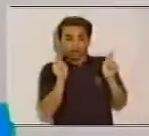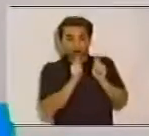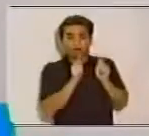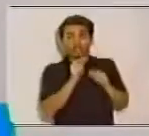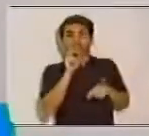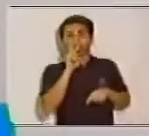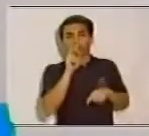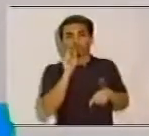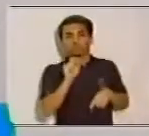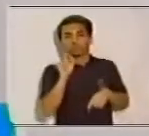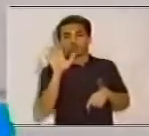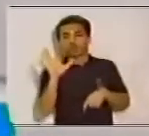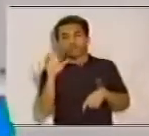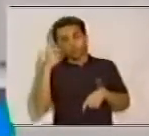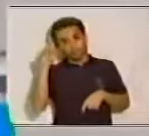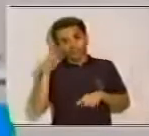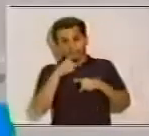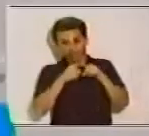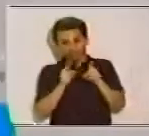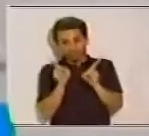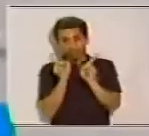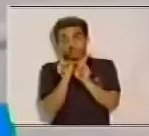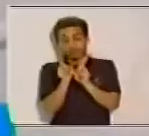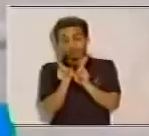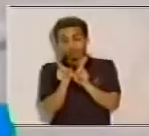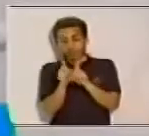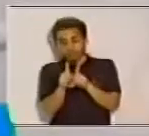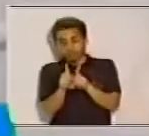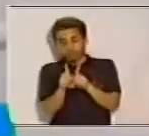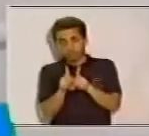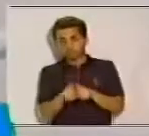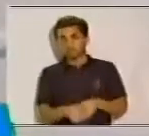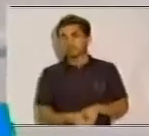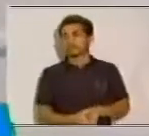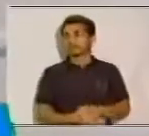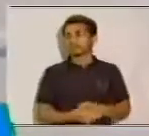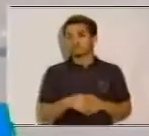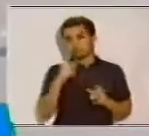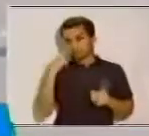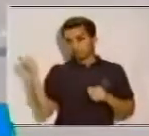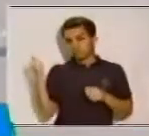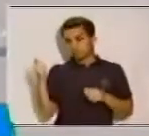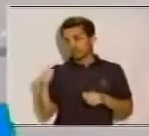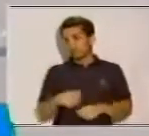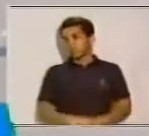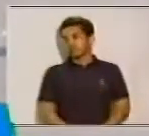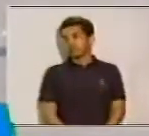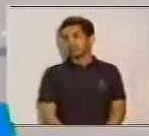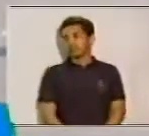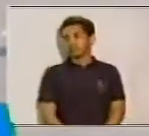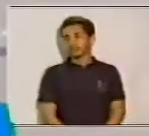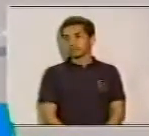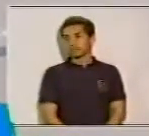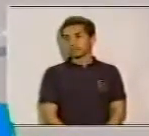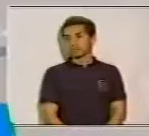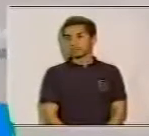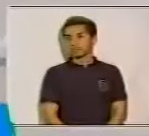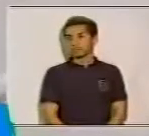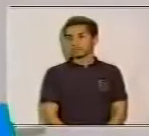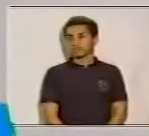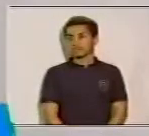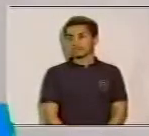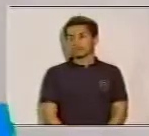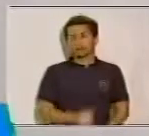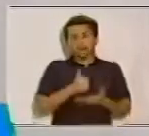2 y medio. Tomo mi regla otra vez y miro dónde está 2 y medio, la mitad de 5, y coloco un